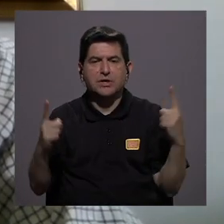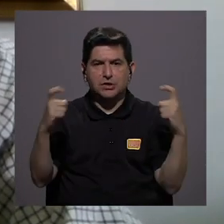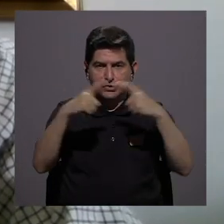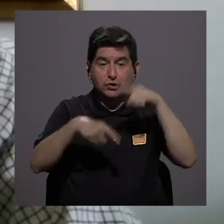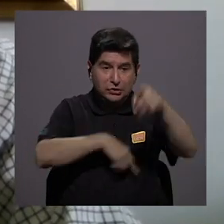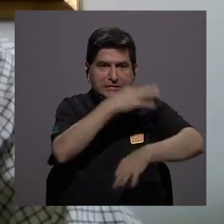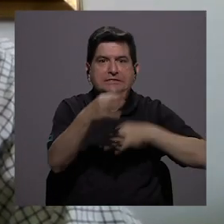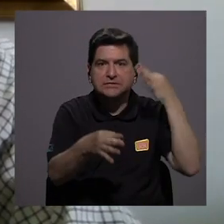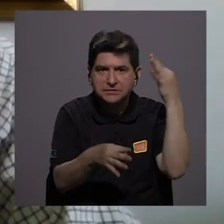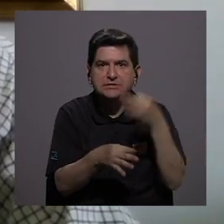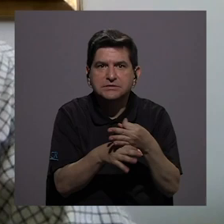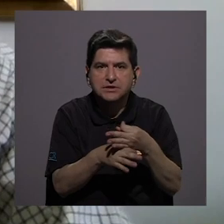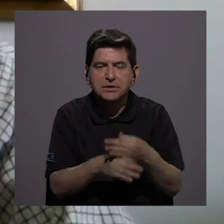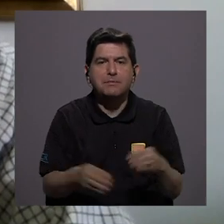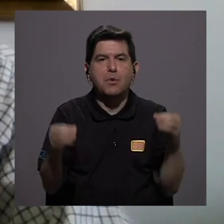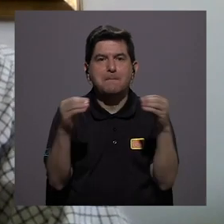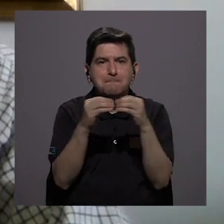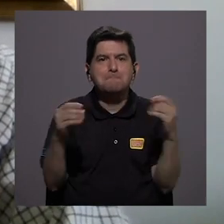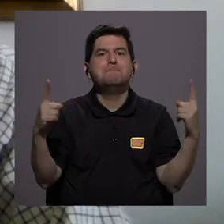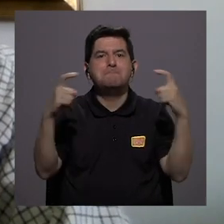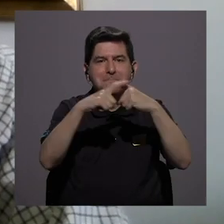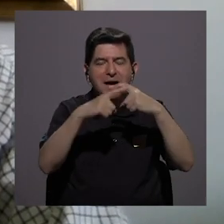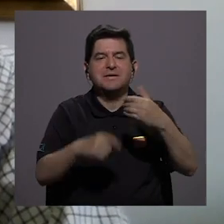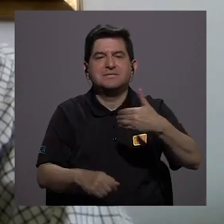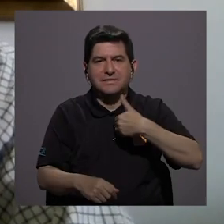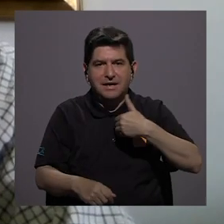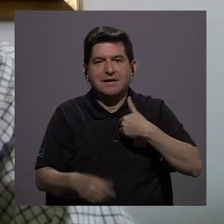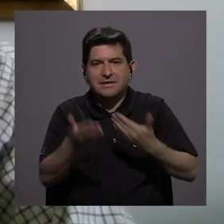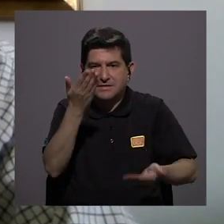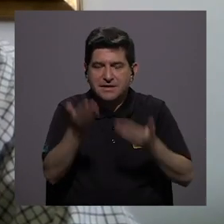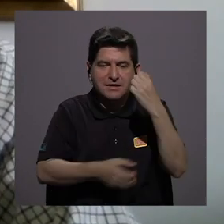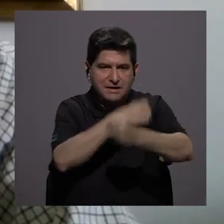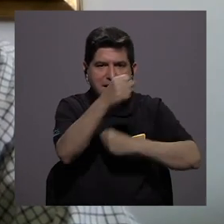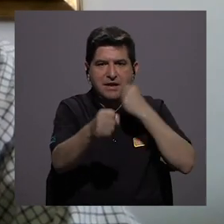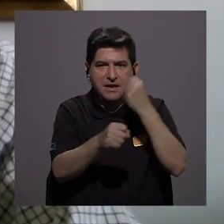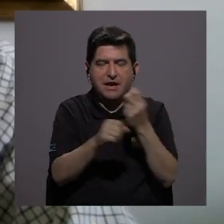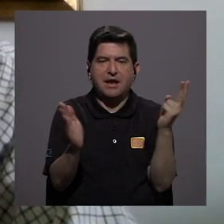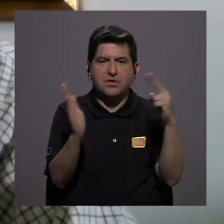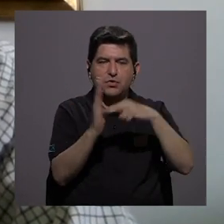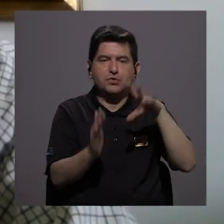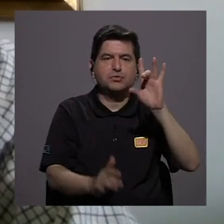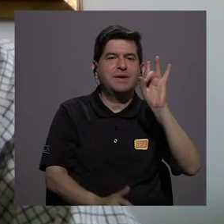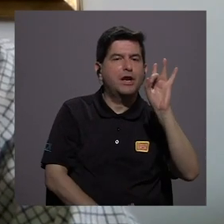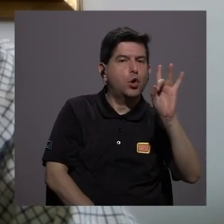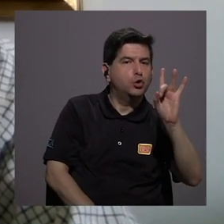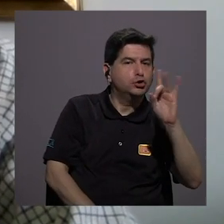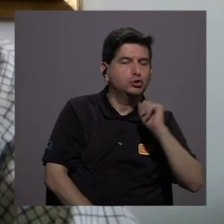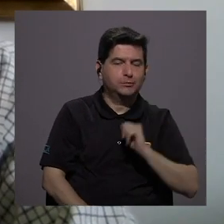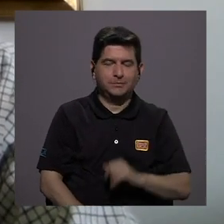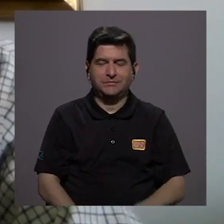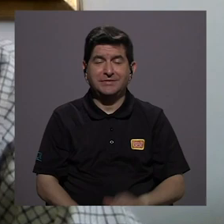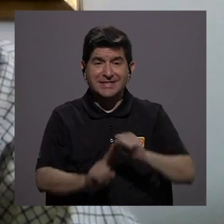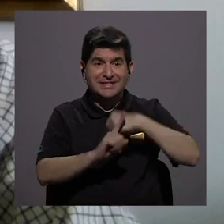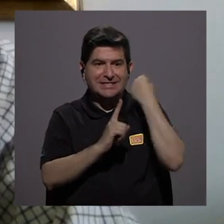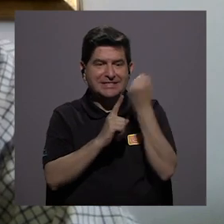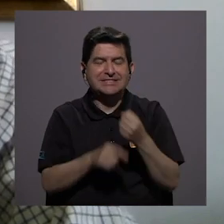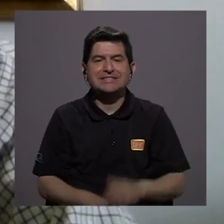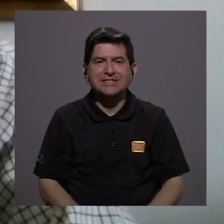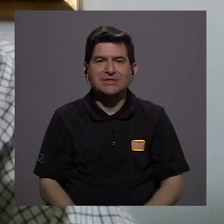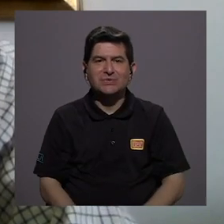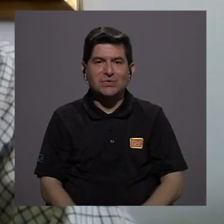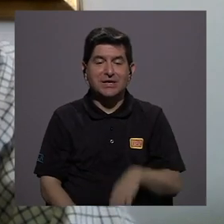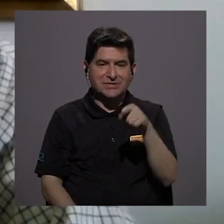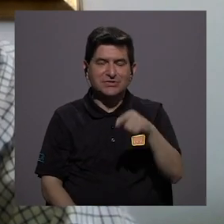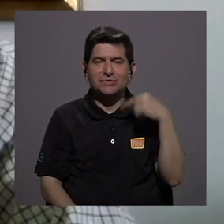complicada como esta, que es mucho más complicada que la que tuvimos en el año 2008, con una situación fiscal también